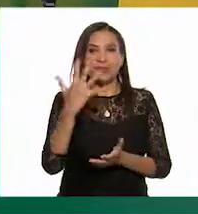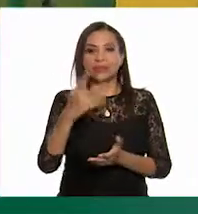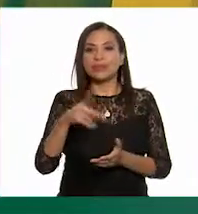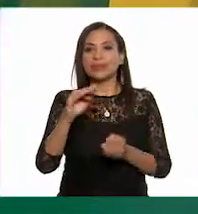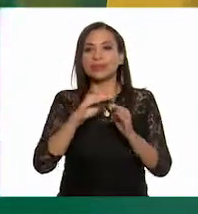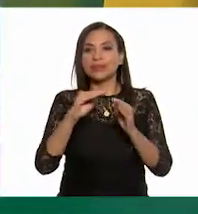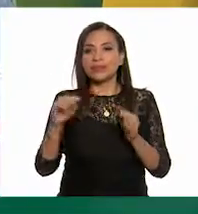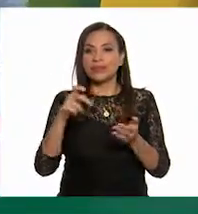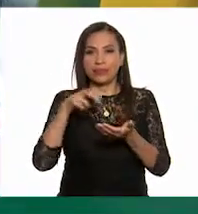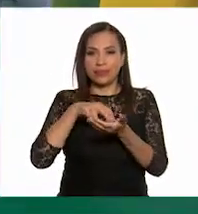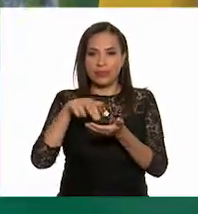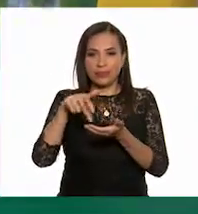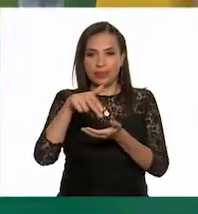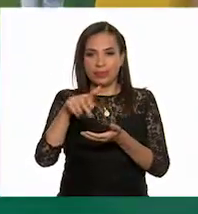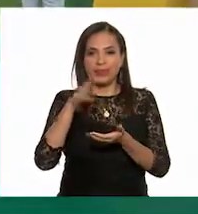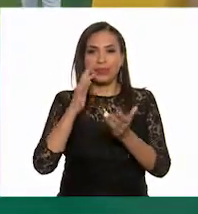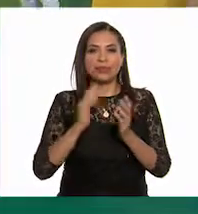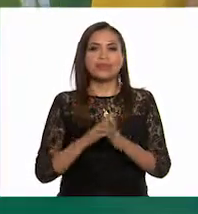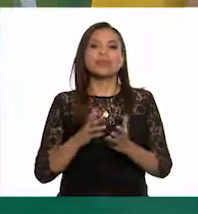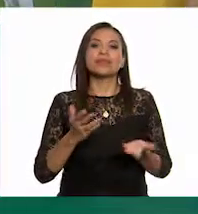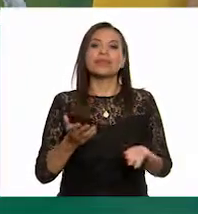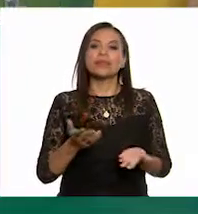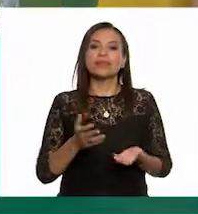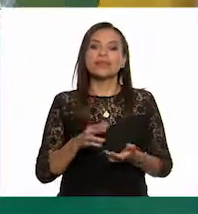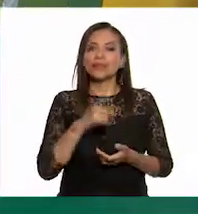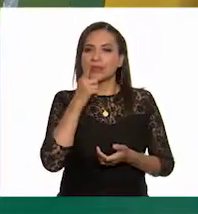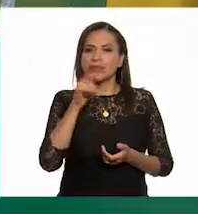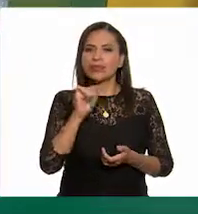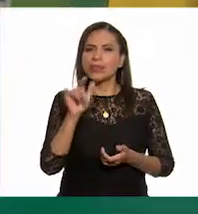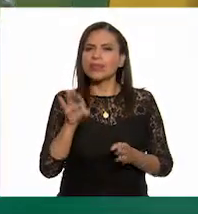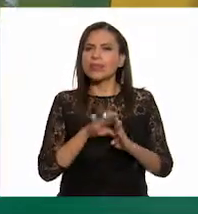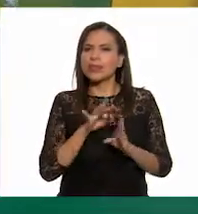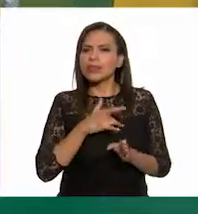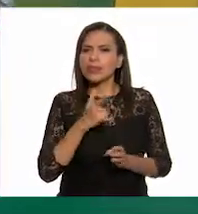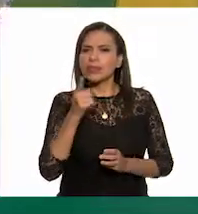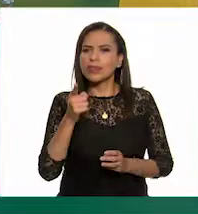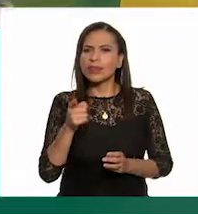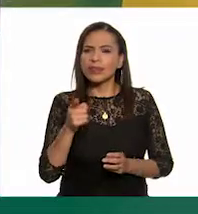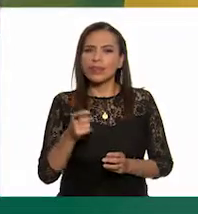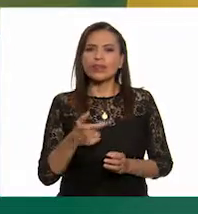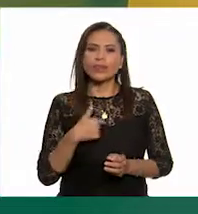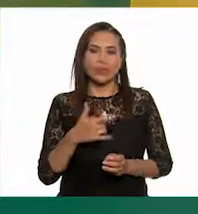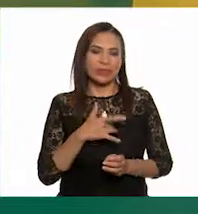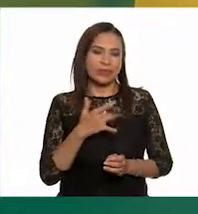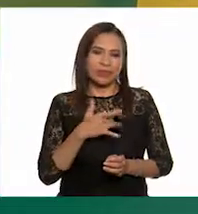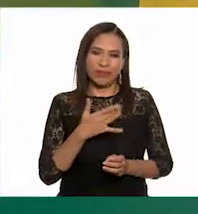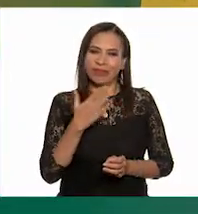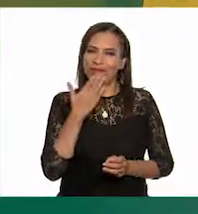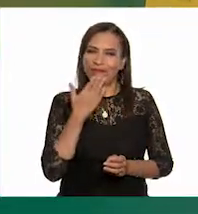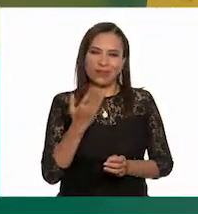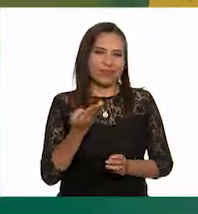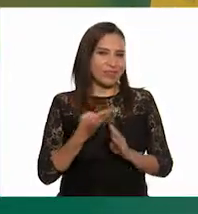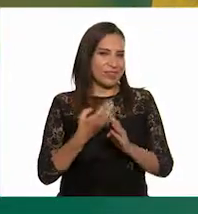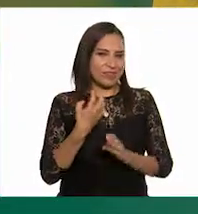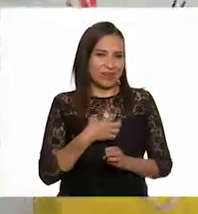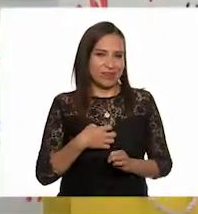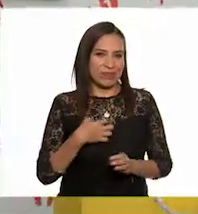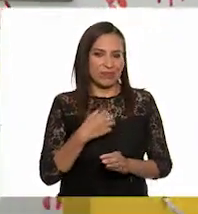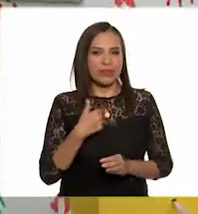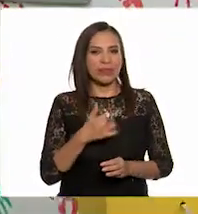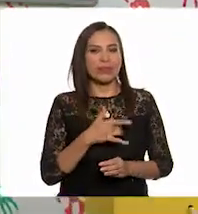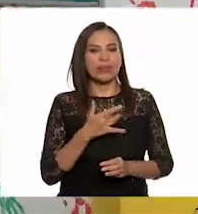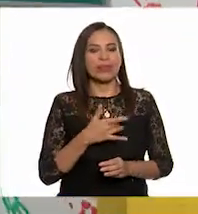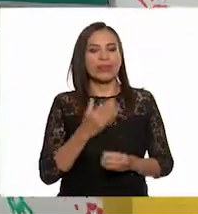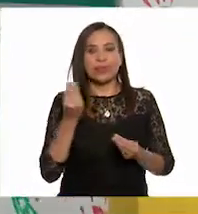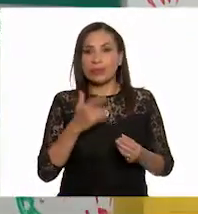ya hice. 5 kilómetros a pie. ¡Ale! ¿Cómo te sientes tú? Ay, pues yo me siento muy contenta. Me siento